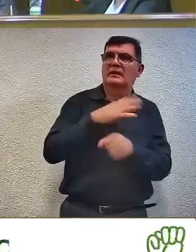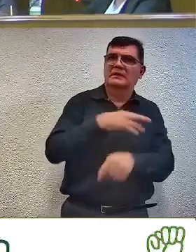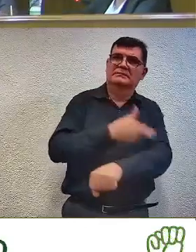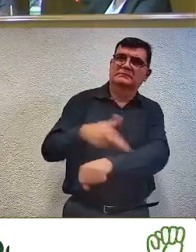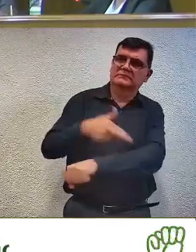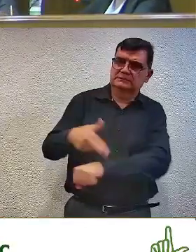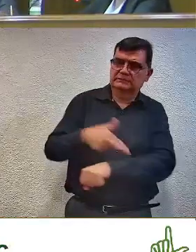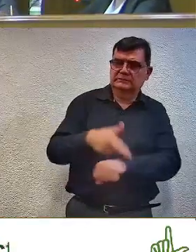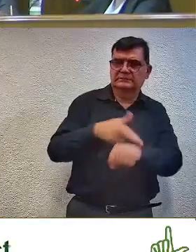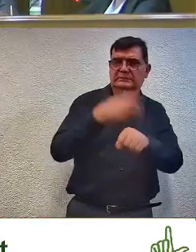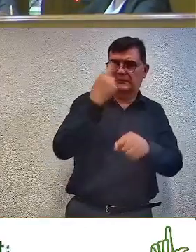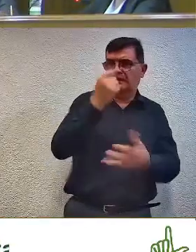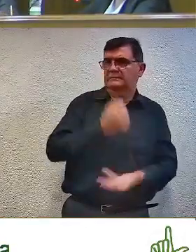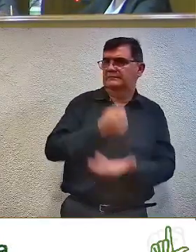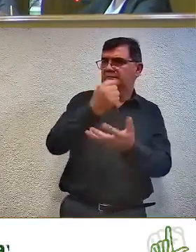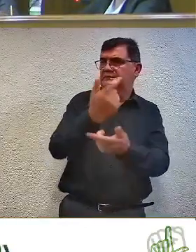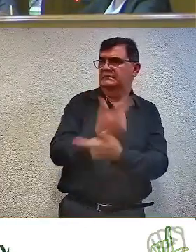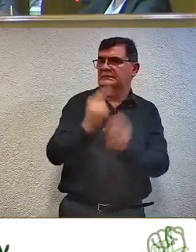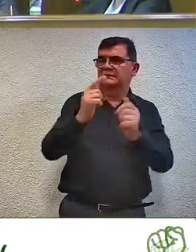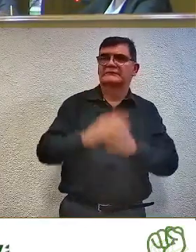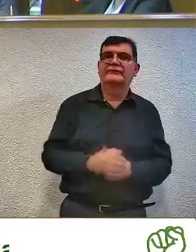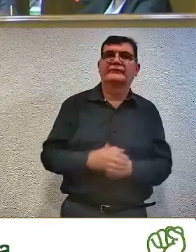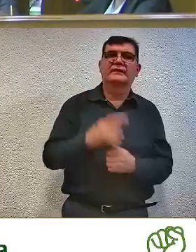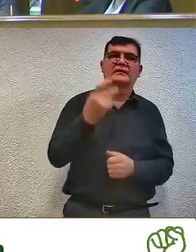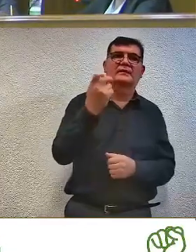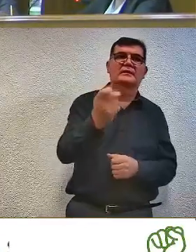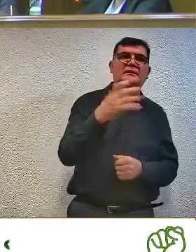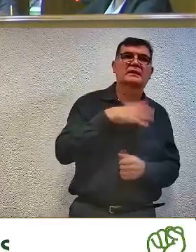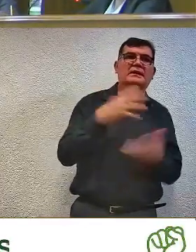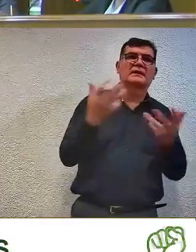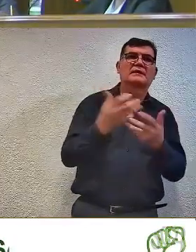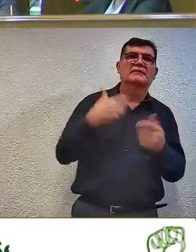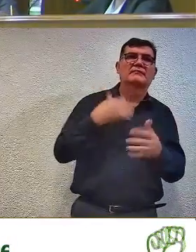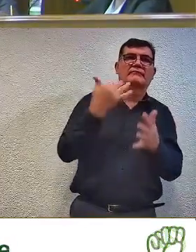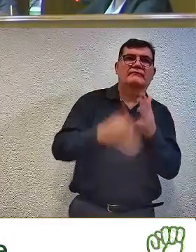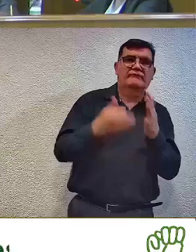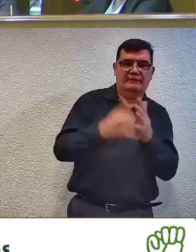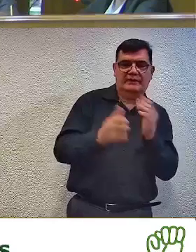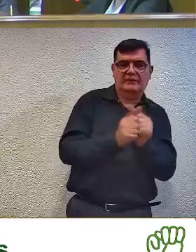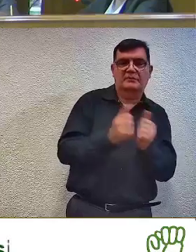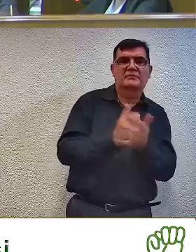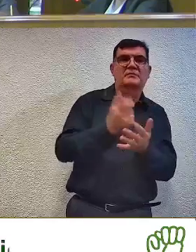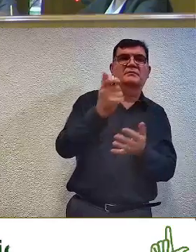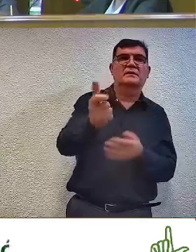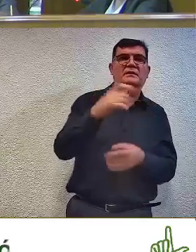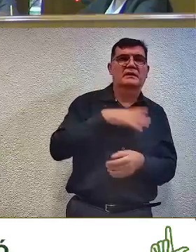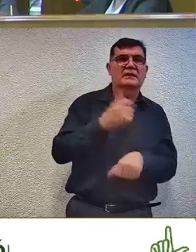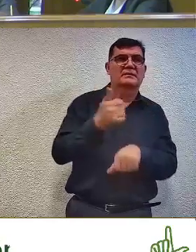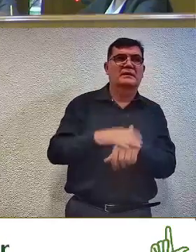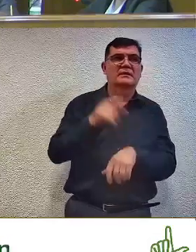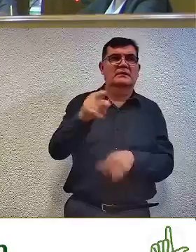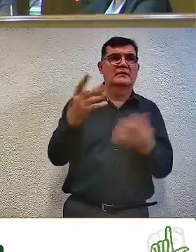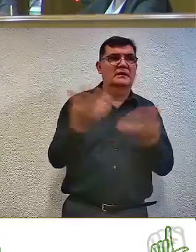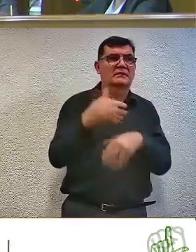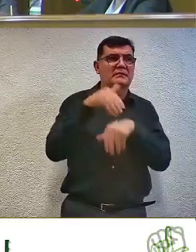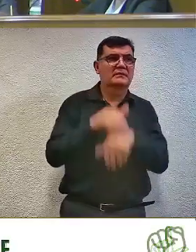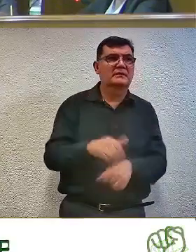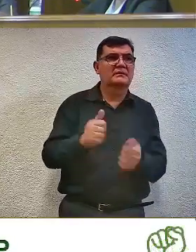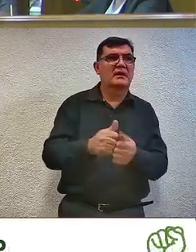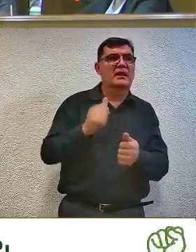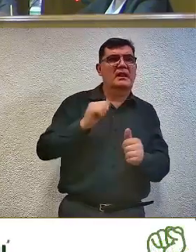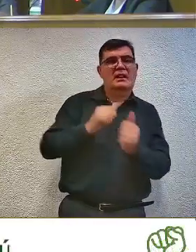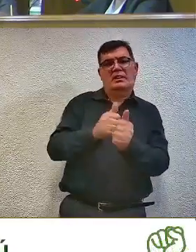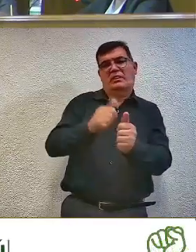su liberación. Por tanto, el hecho que la omisión de la entrega de las administraciones al partido actor obedezca al retraso